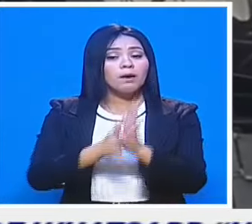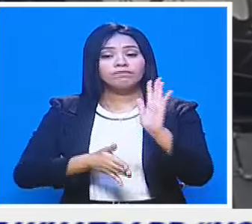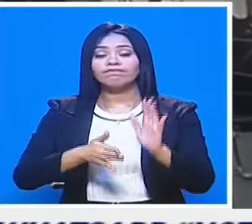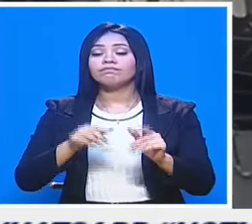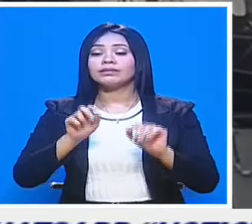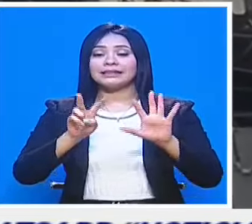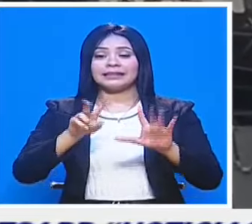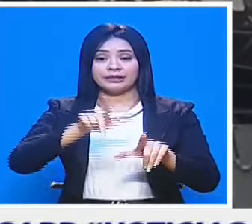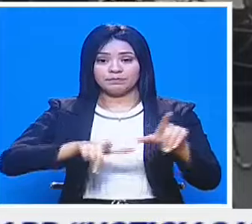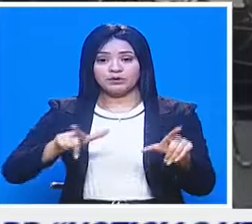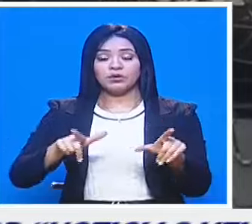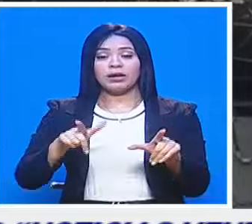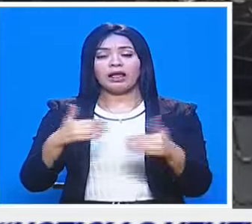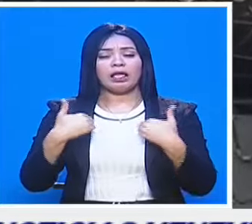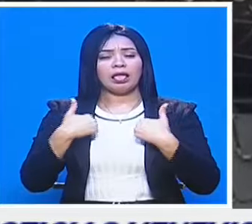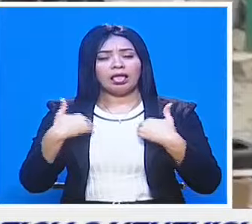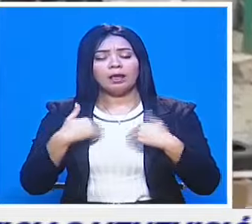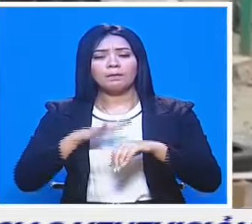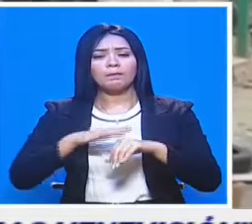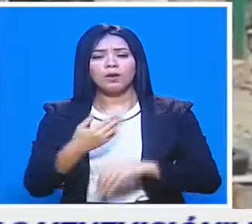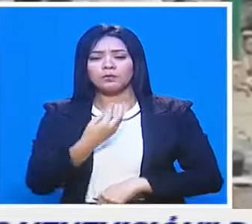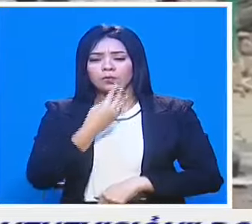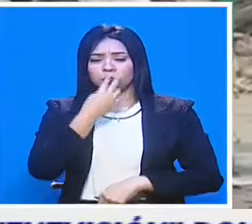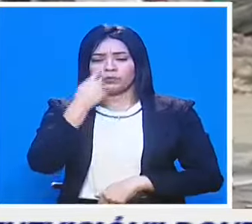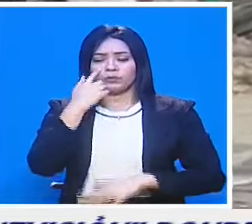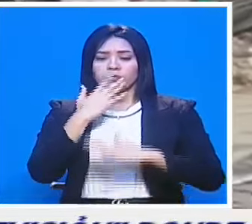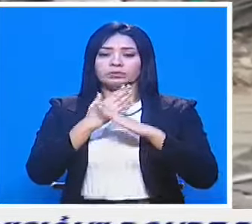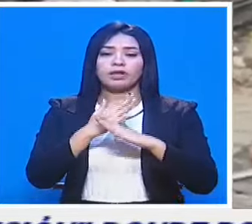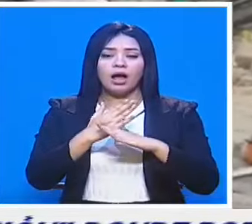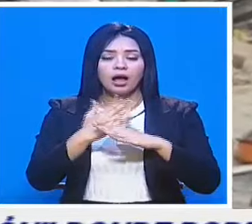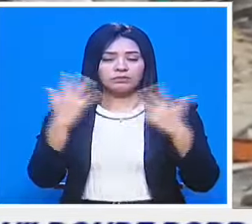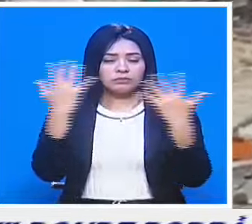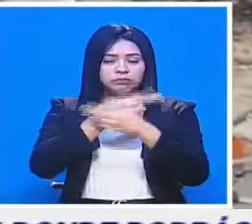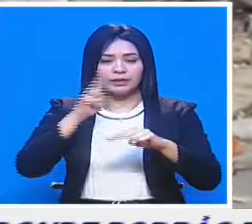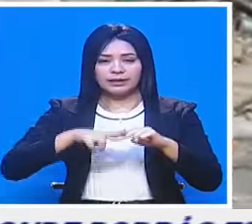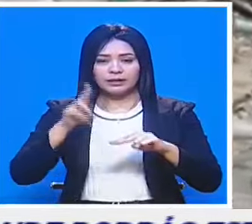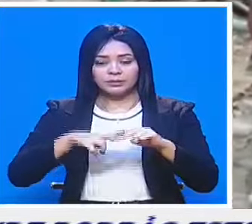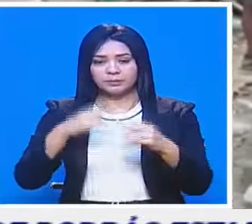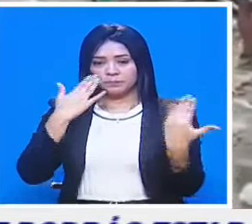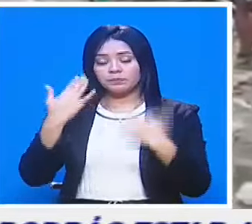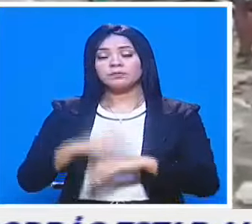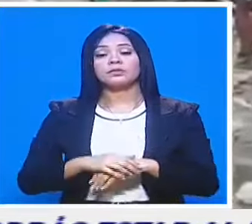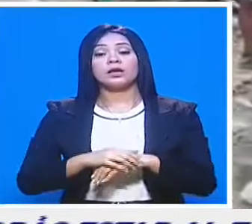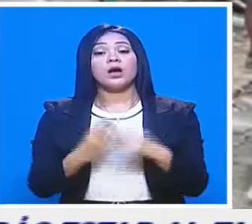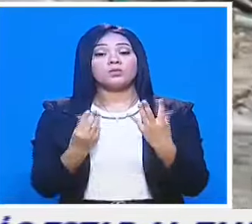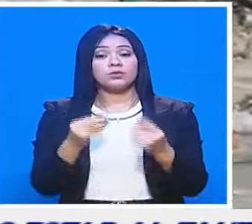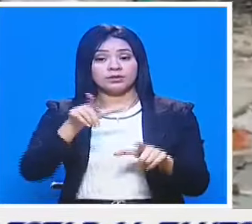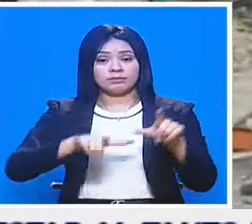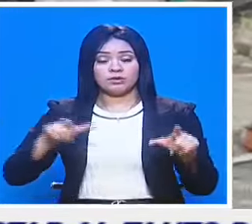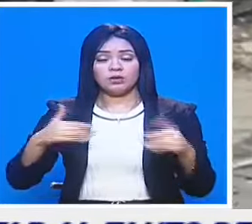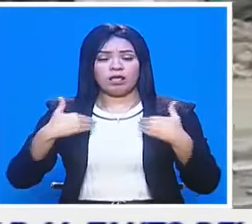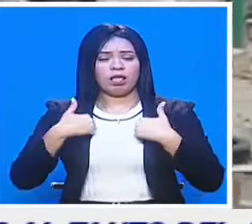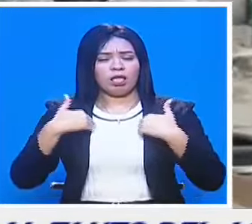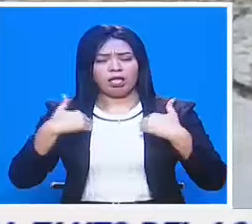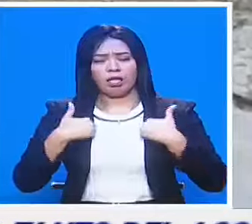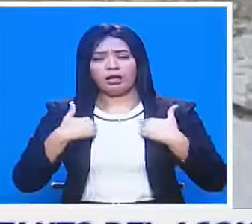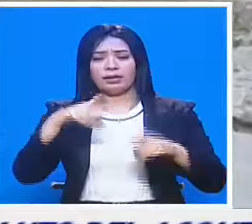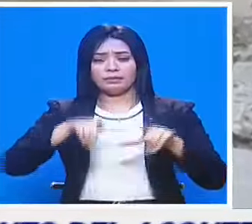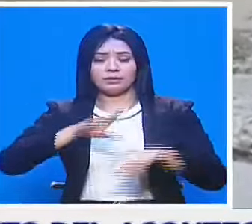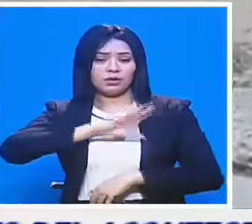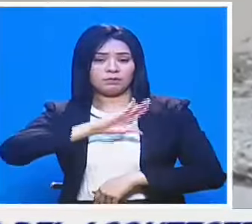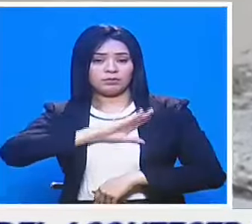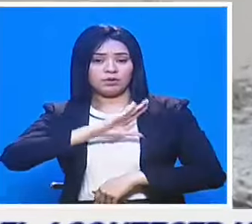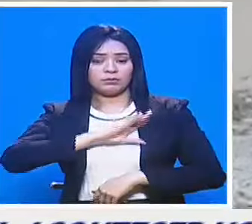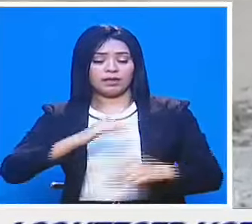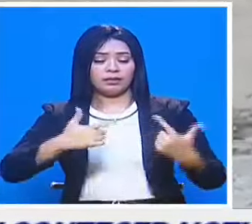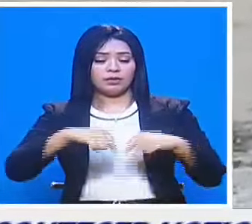se encuentran afectadas por la inhalación de humo. Como pueden apreciar a través de nuestra cámara, varias personas se encuentran afectadas y los dueños de los